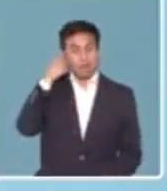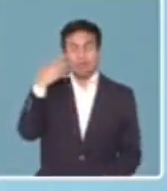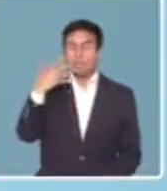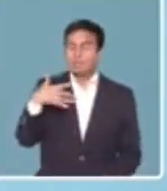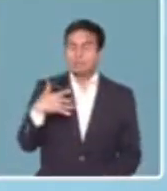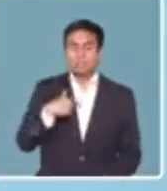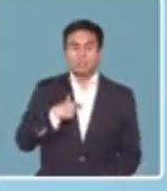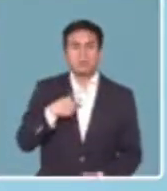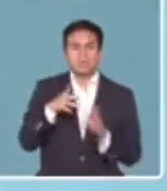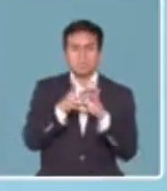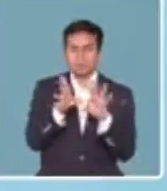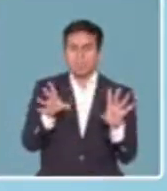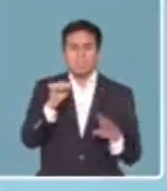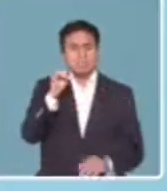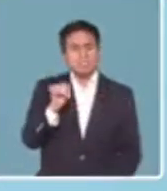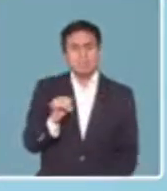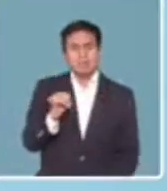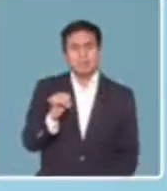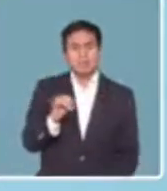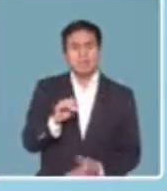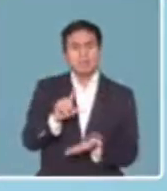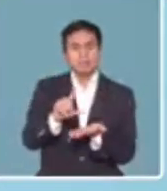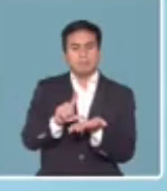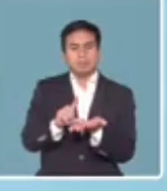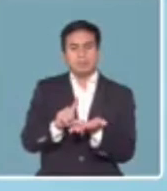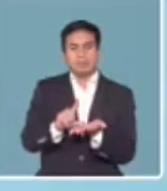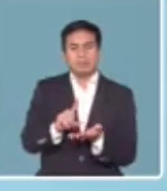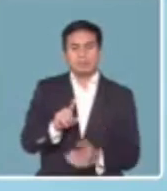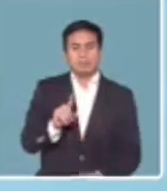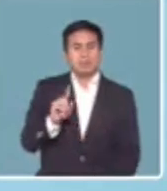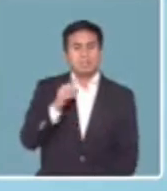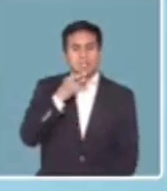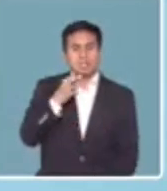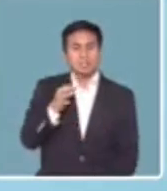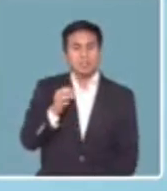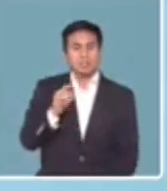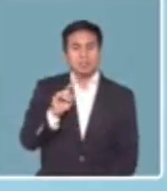en democracia siempre también tener estos espacios.